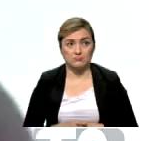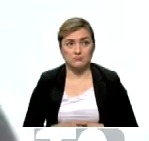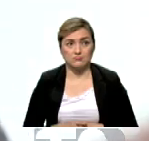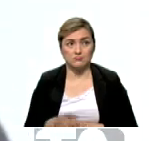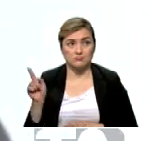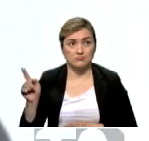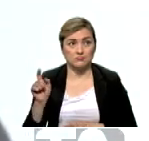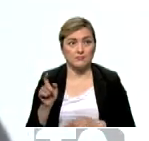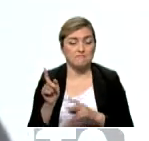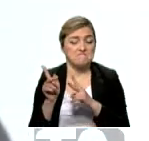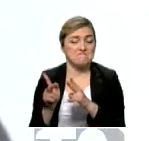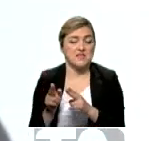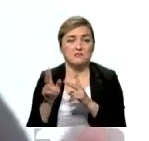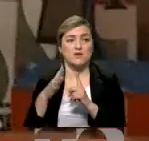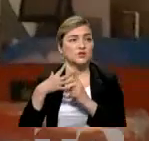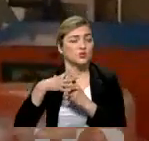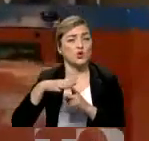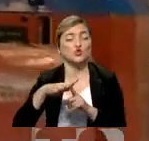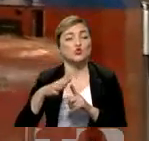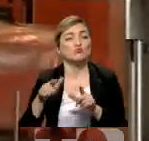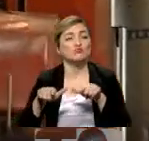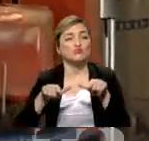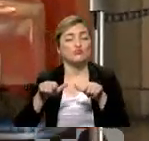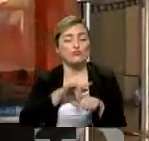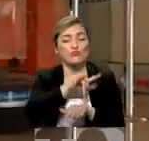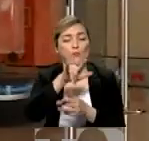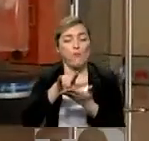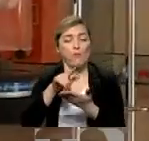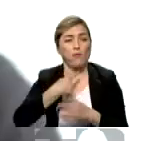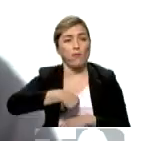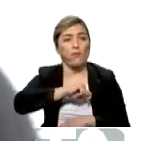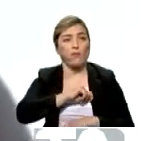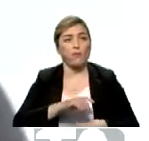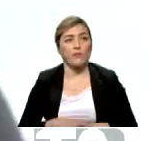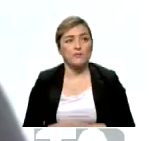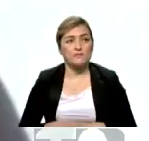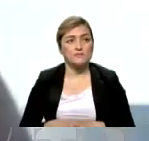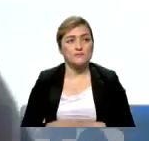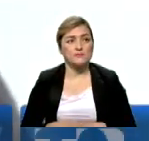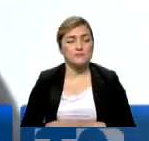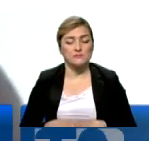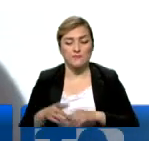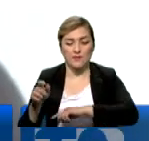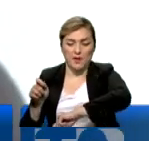Giovanna atravesó por la misma situación en el mismo vuelo que llegó desde España. Le abren la maleta,